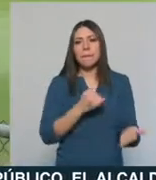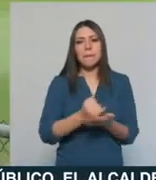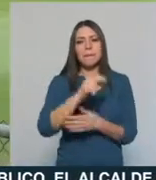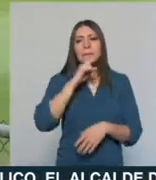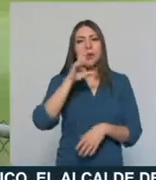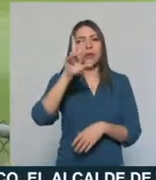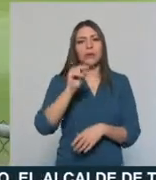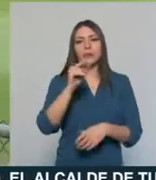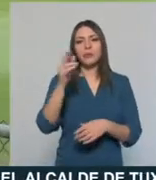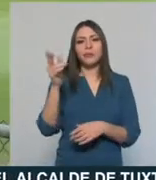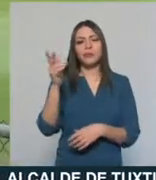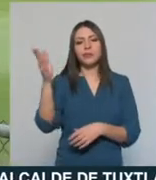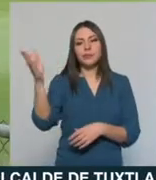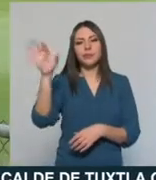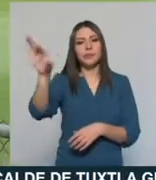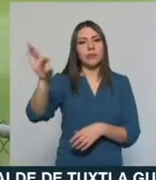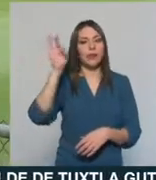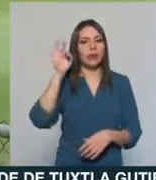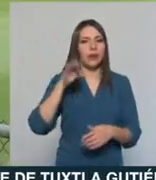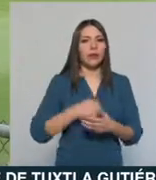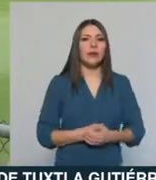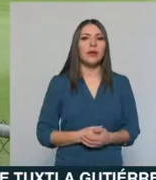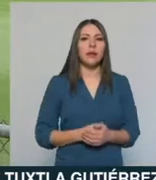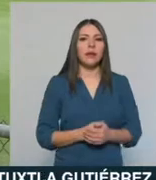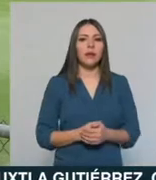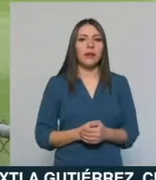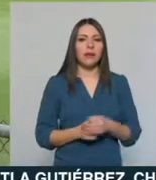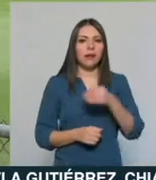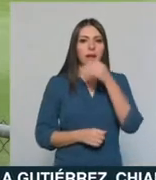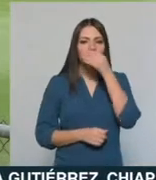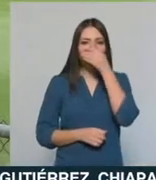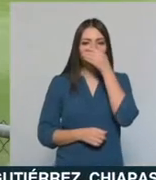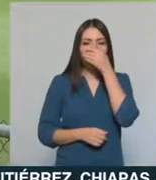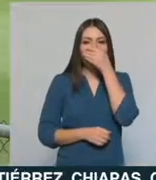Desde el Centro de Alto Rendimiento, en las imágenes Jesús Arias, Vianey Zárate.